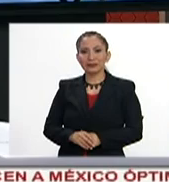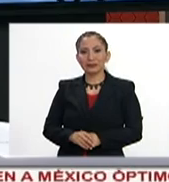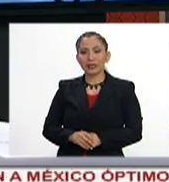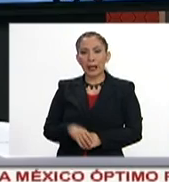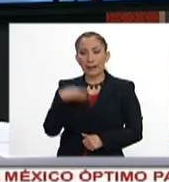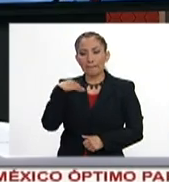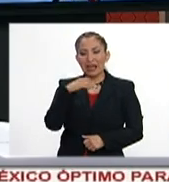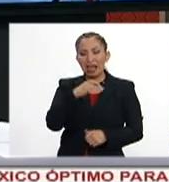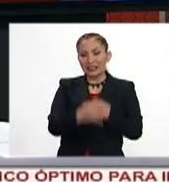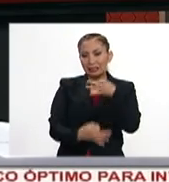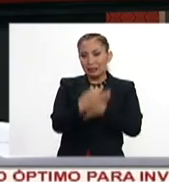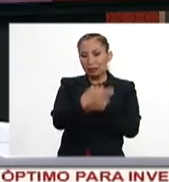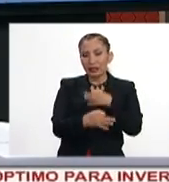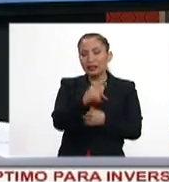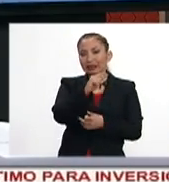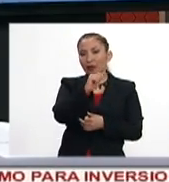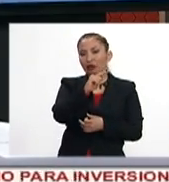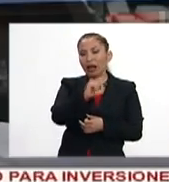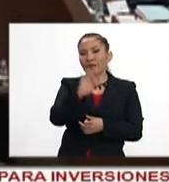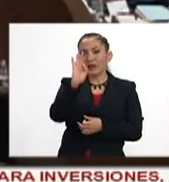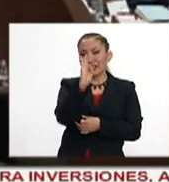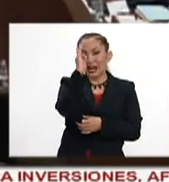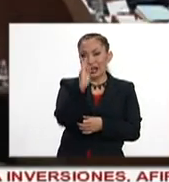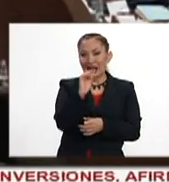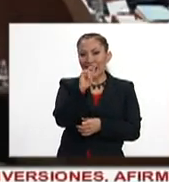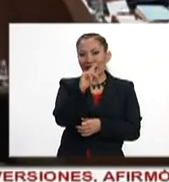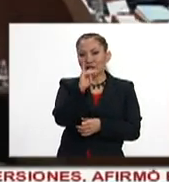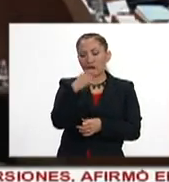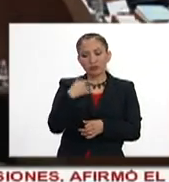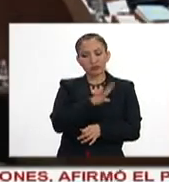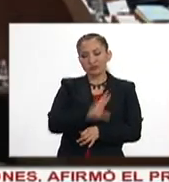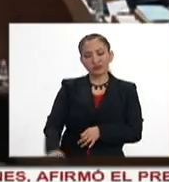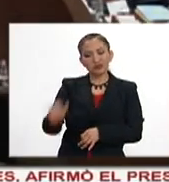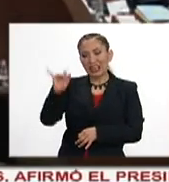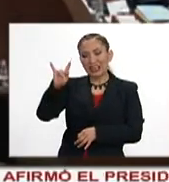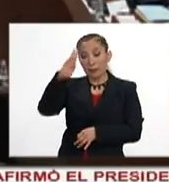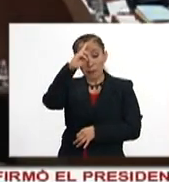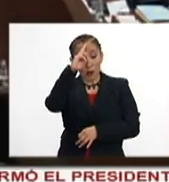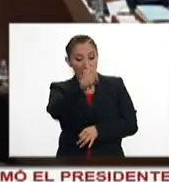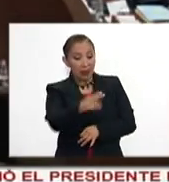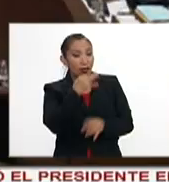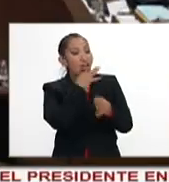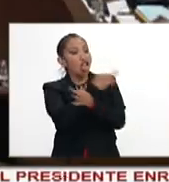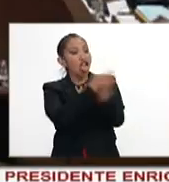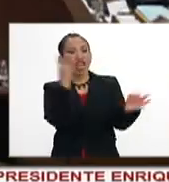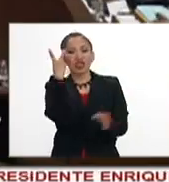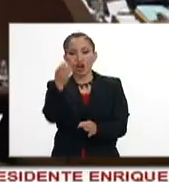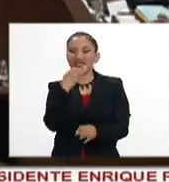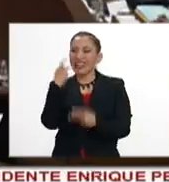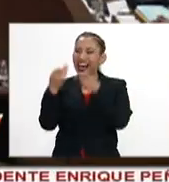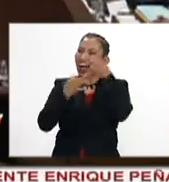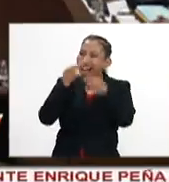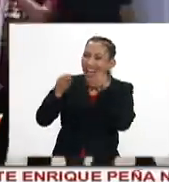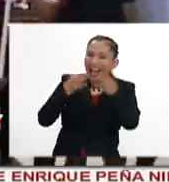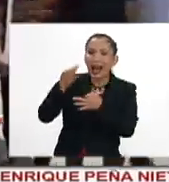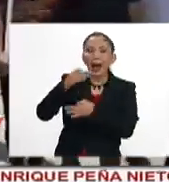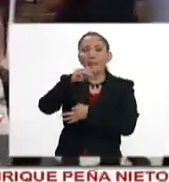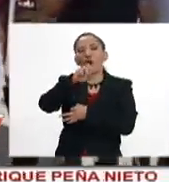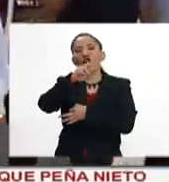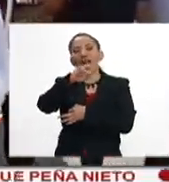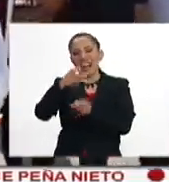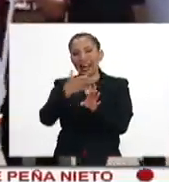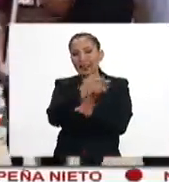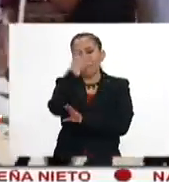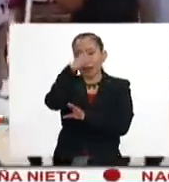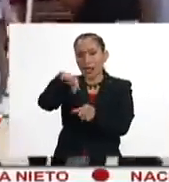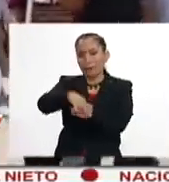El Tribunal Federal Electoral revocó el acuerdo del INE que prohibía la transmisión de 2 promocionales de Morena